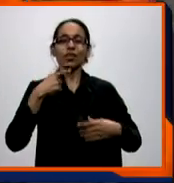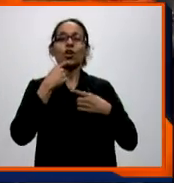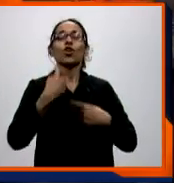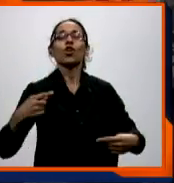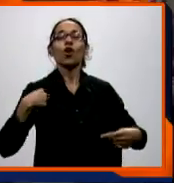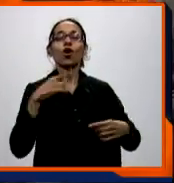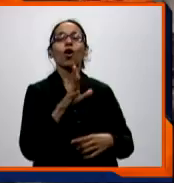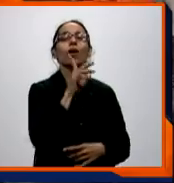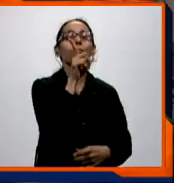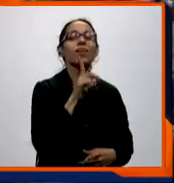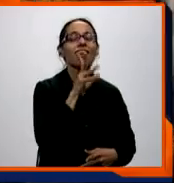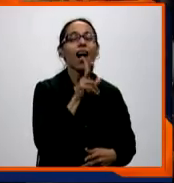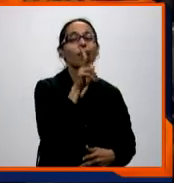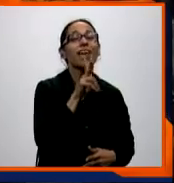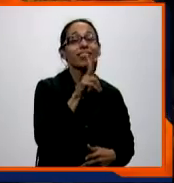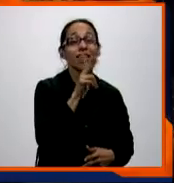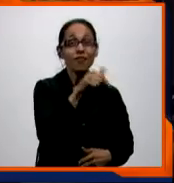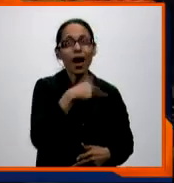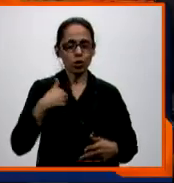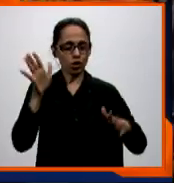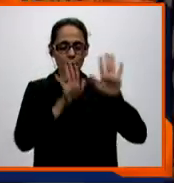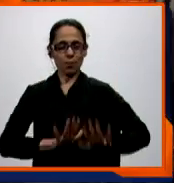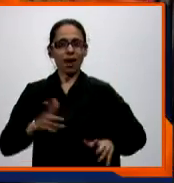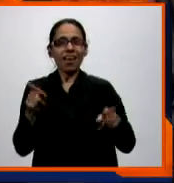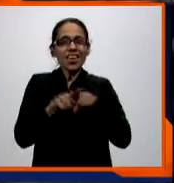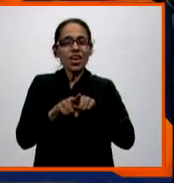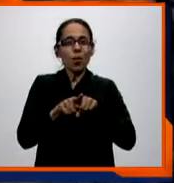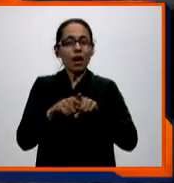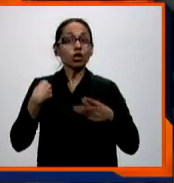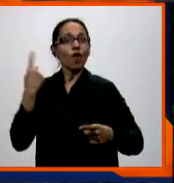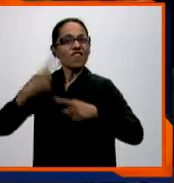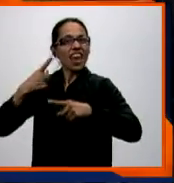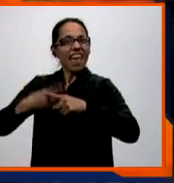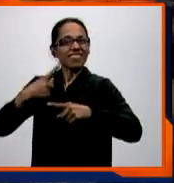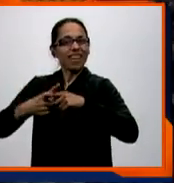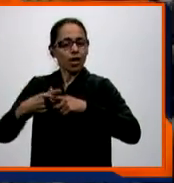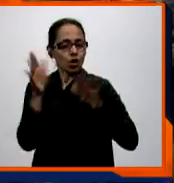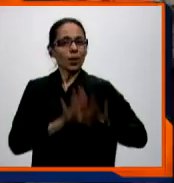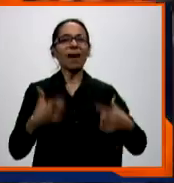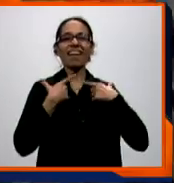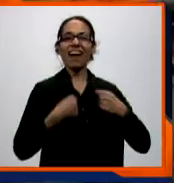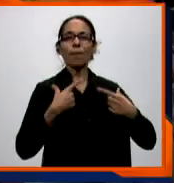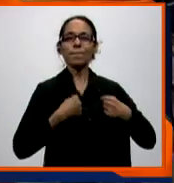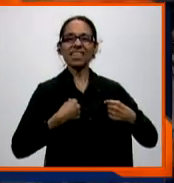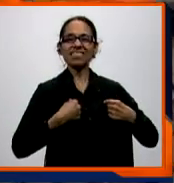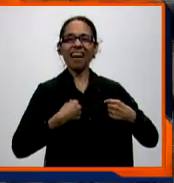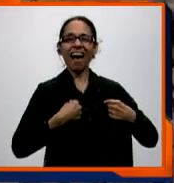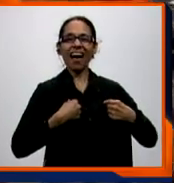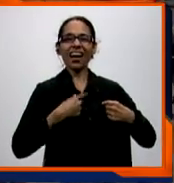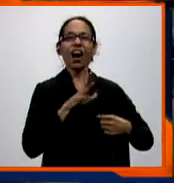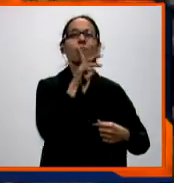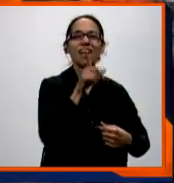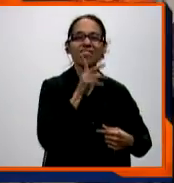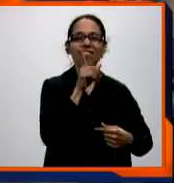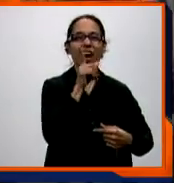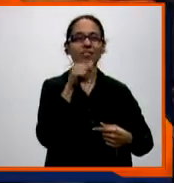Almirante. Para una fiesta casi me matan. Pero bueno, ¿fuiste alguna fiesta con esa camisa? Sí, sí, cuando me